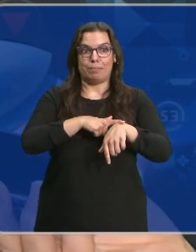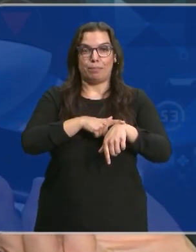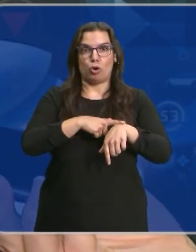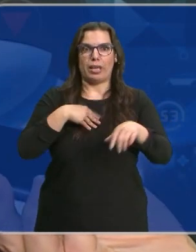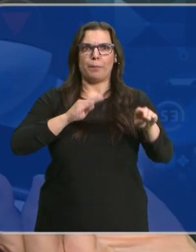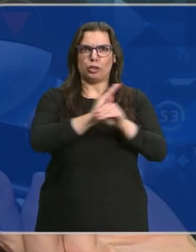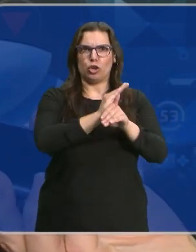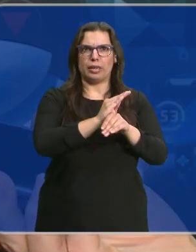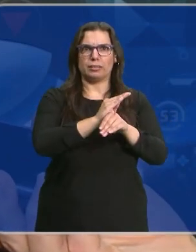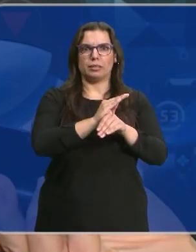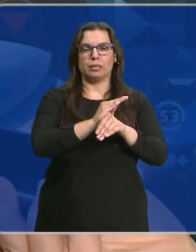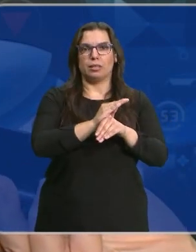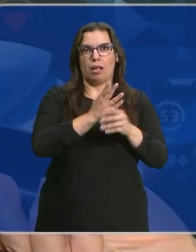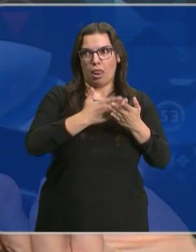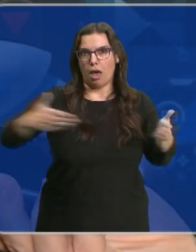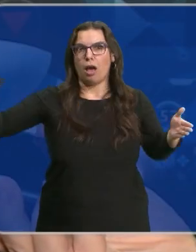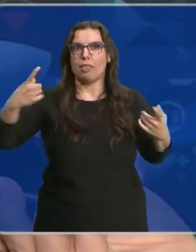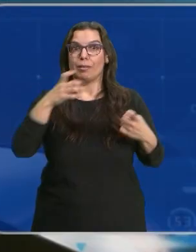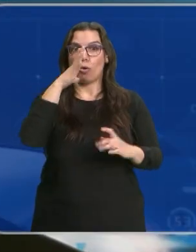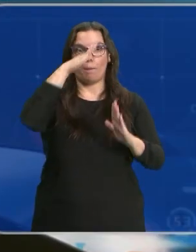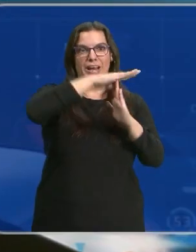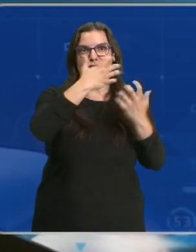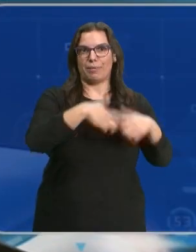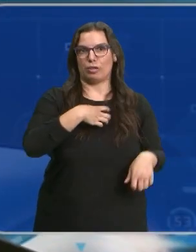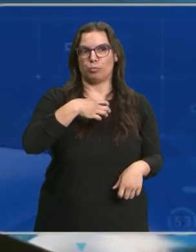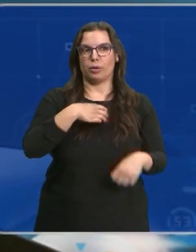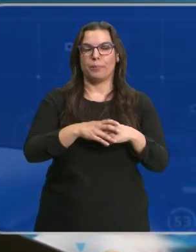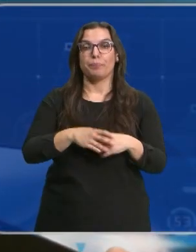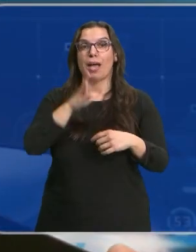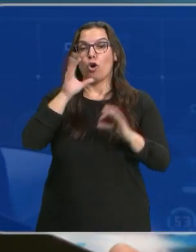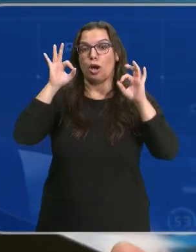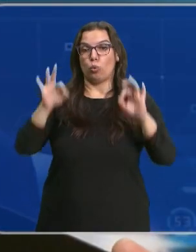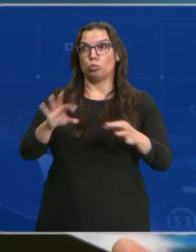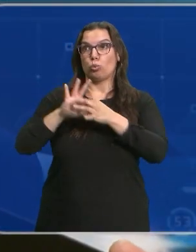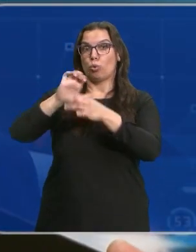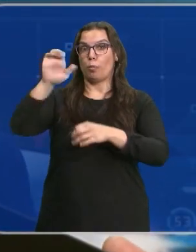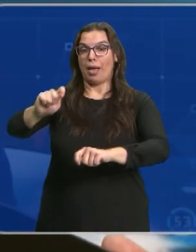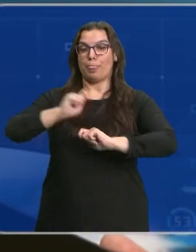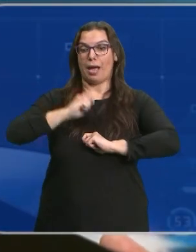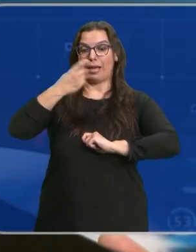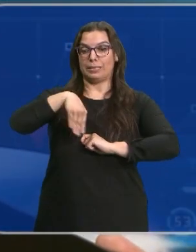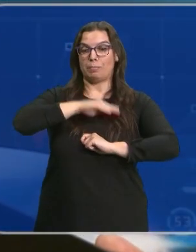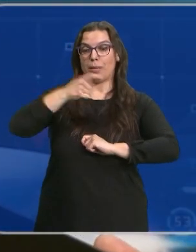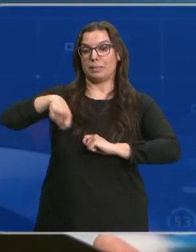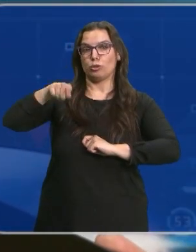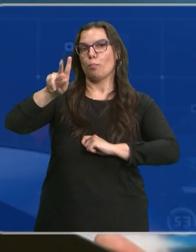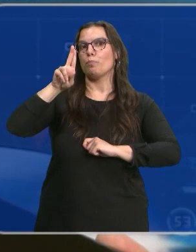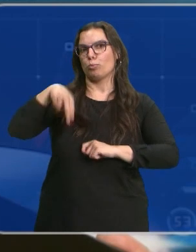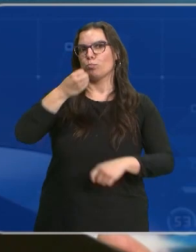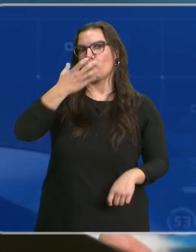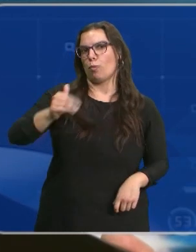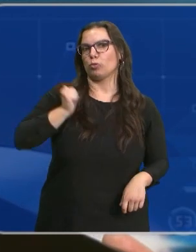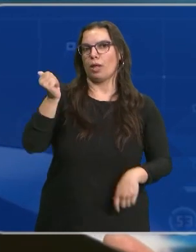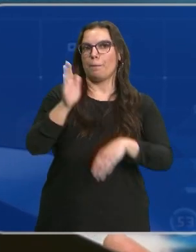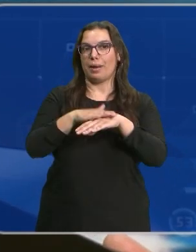grandes inversiones porque además habría que parar las fábricas. La presidencia de España ante la Unión Europea puede ser una buena oportunidad para que